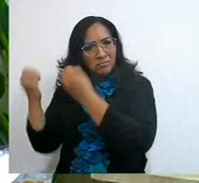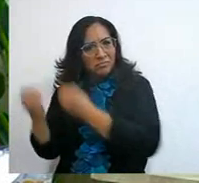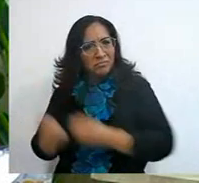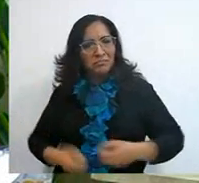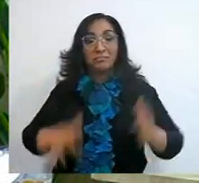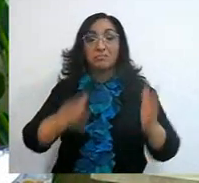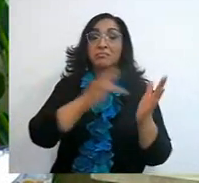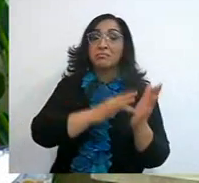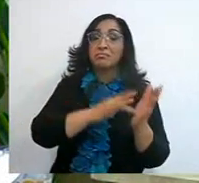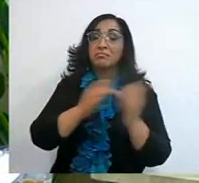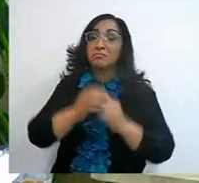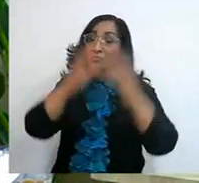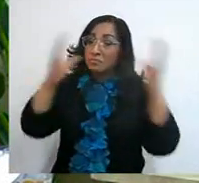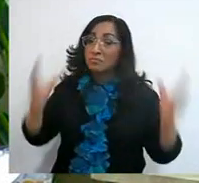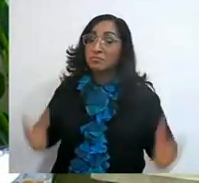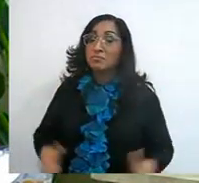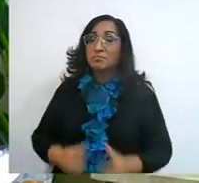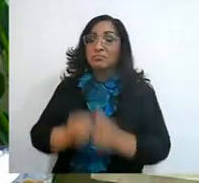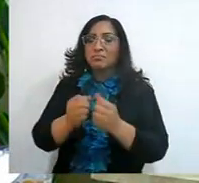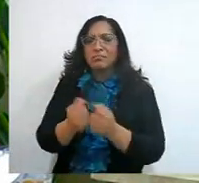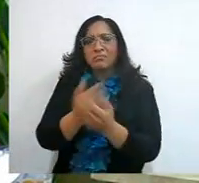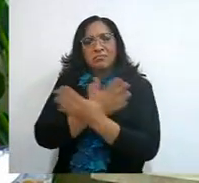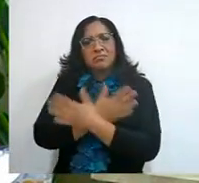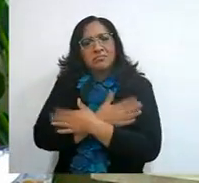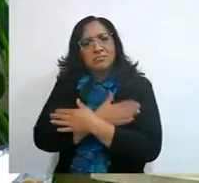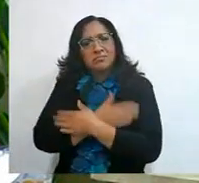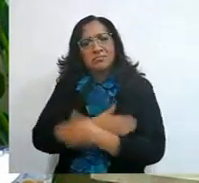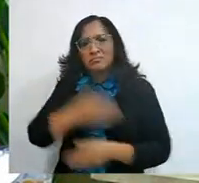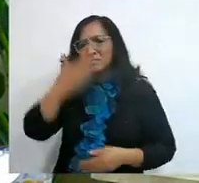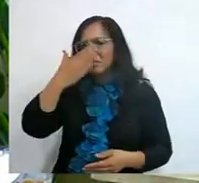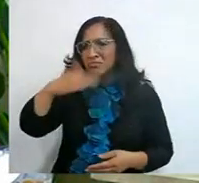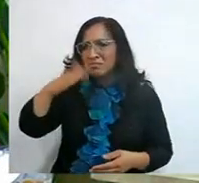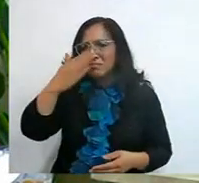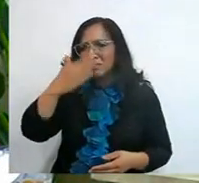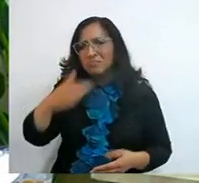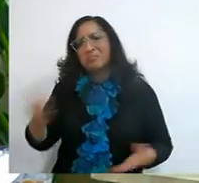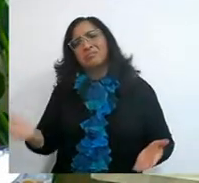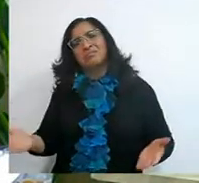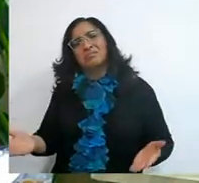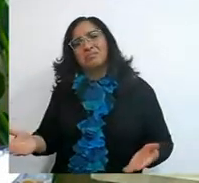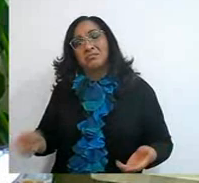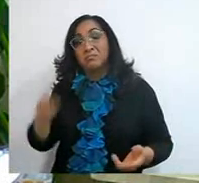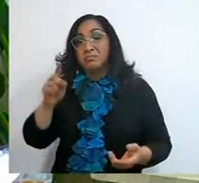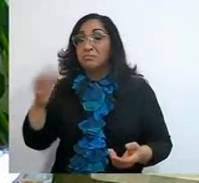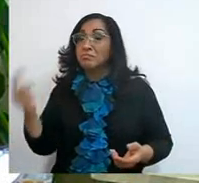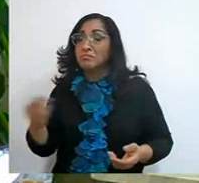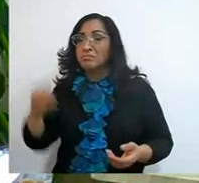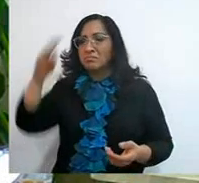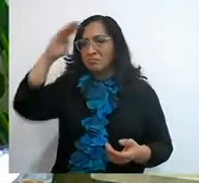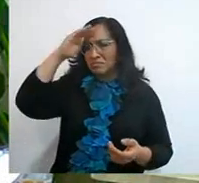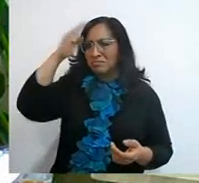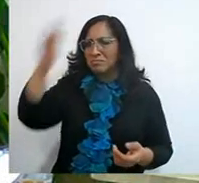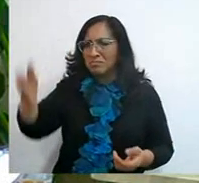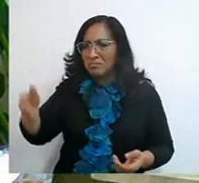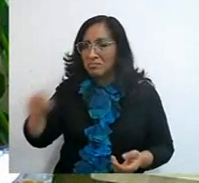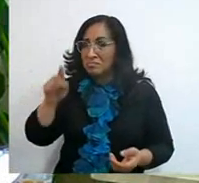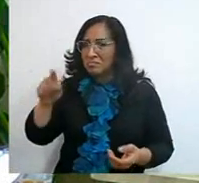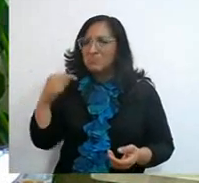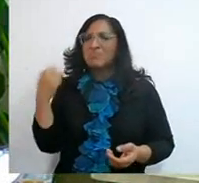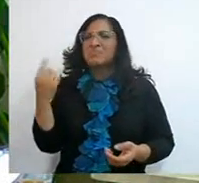Señor que la rescató, abrazando la doctrina del judaísmo. ¿Usted cree que usted es judío o